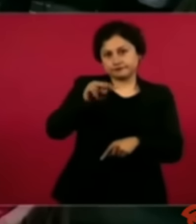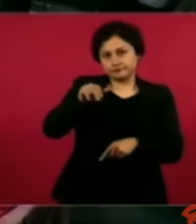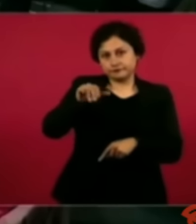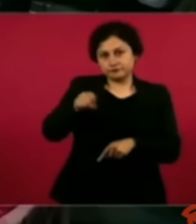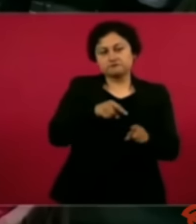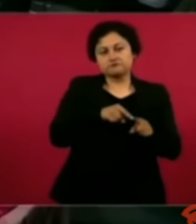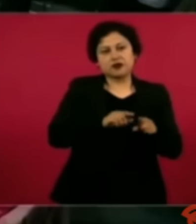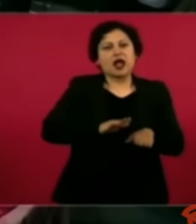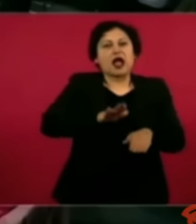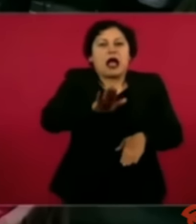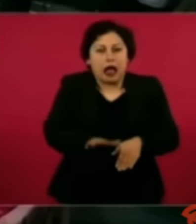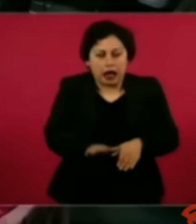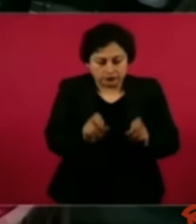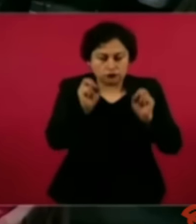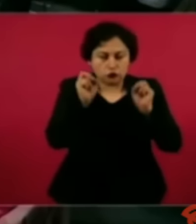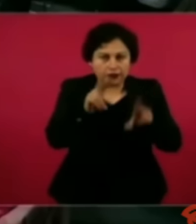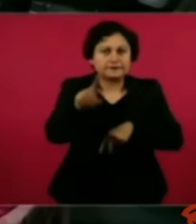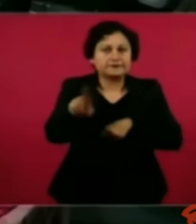privatizando